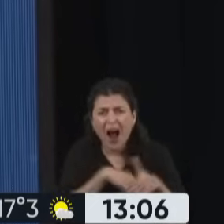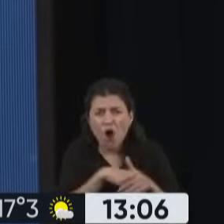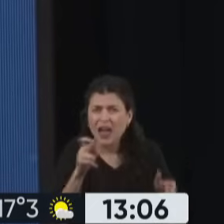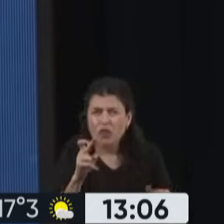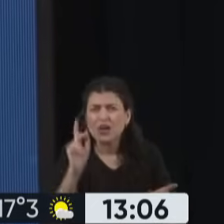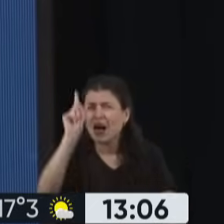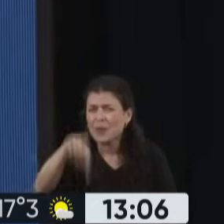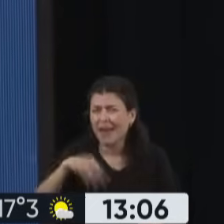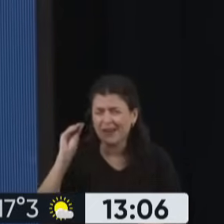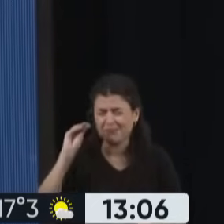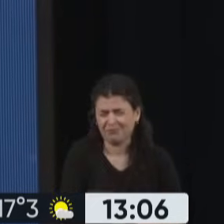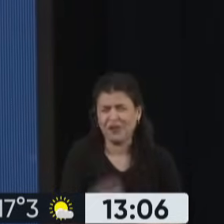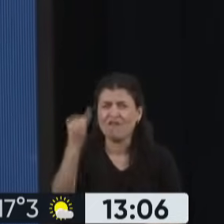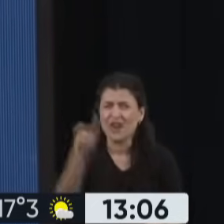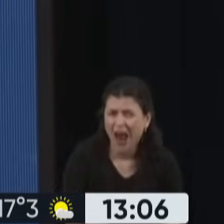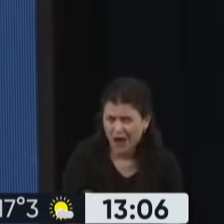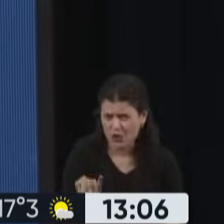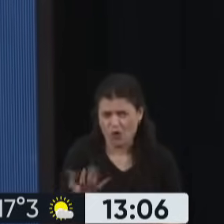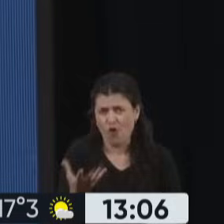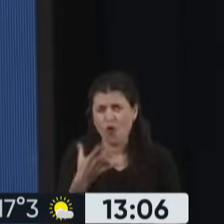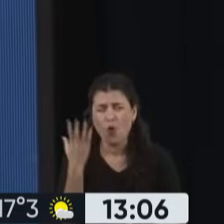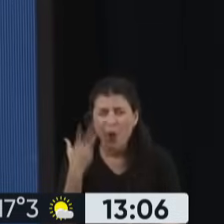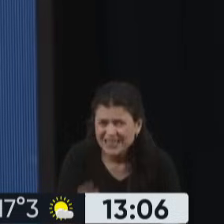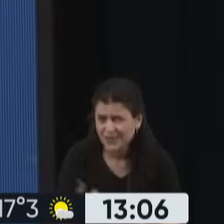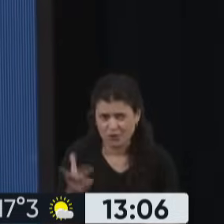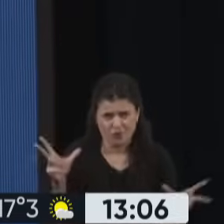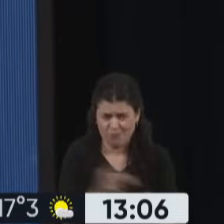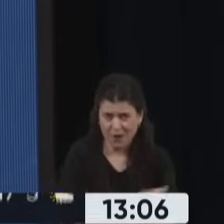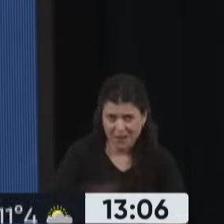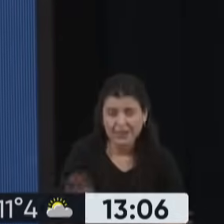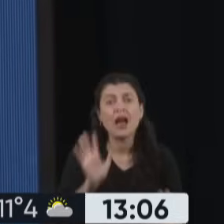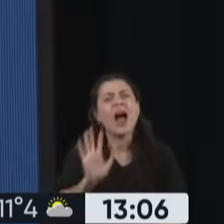Entonces, en ese contexto, eso genera un gran problema